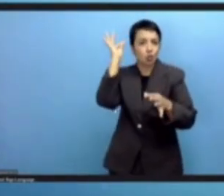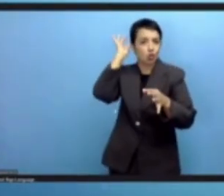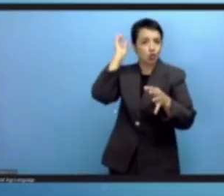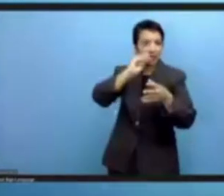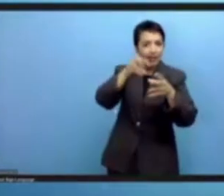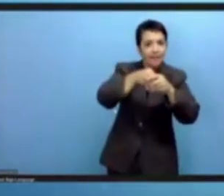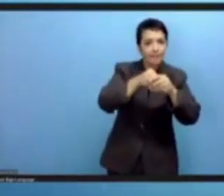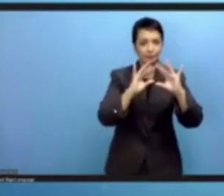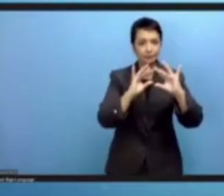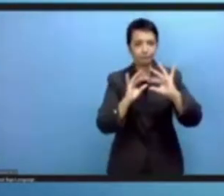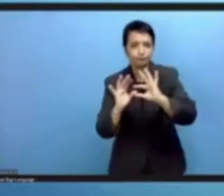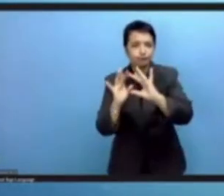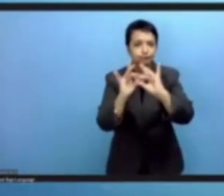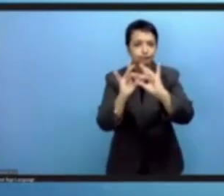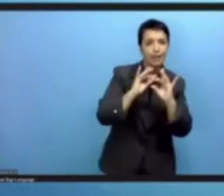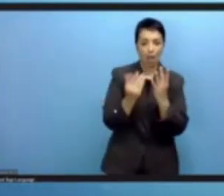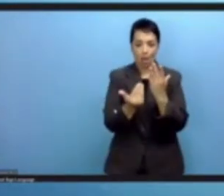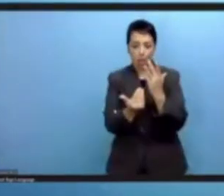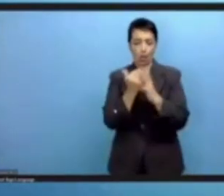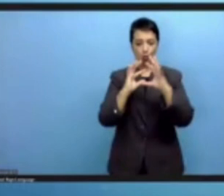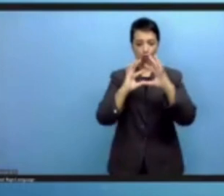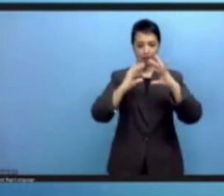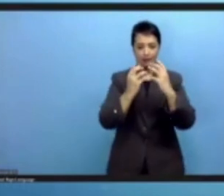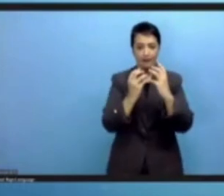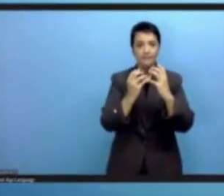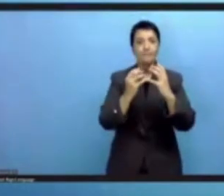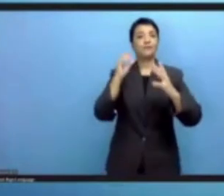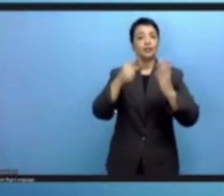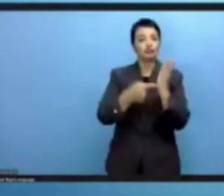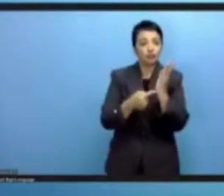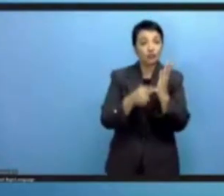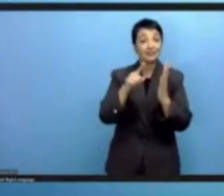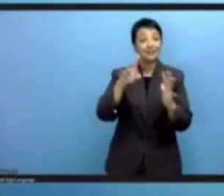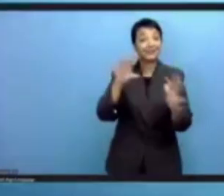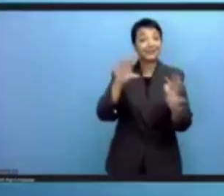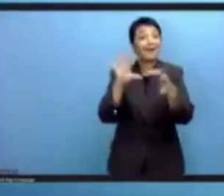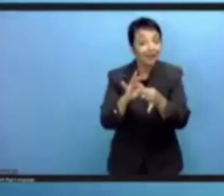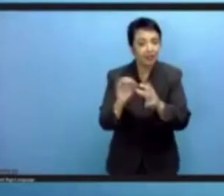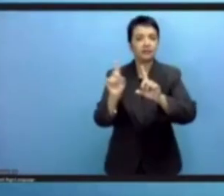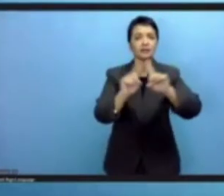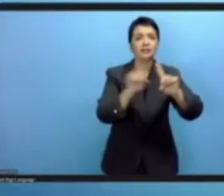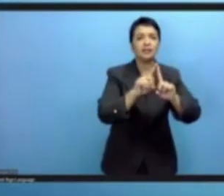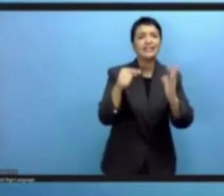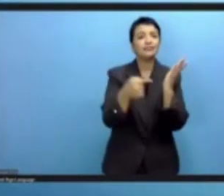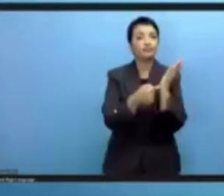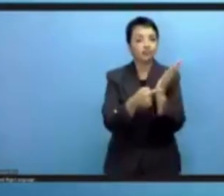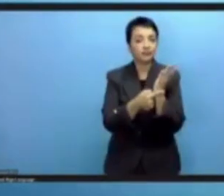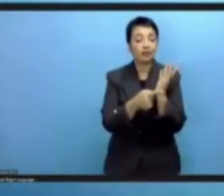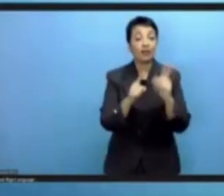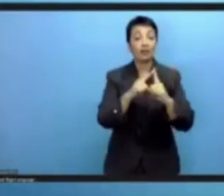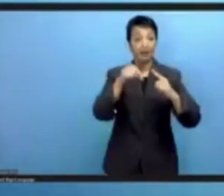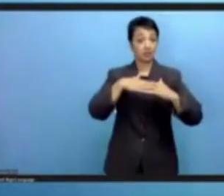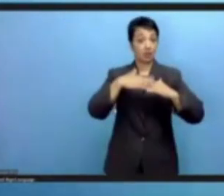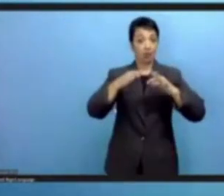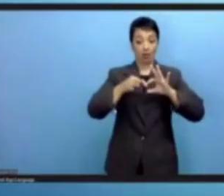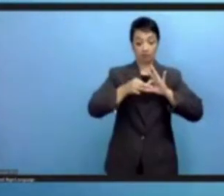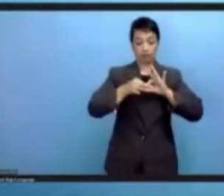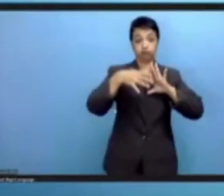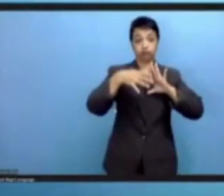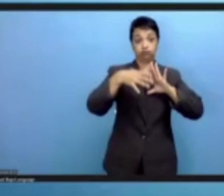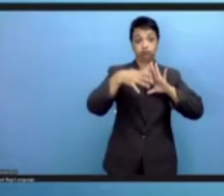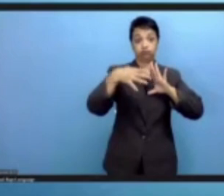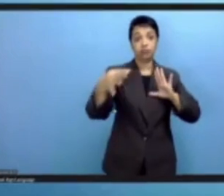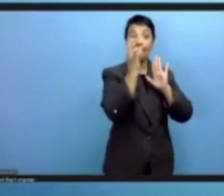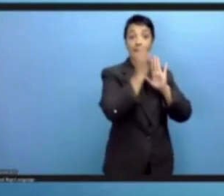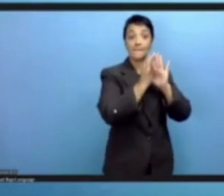los implantes neuronales etcétera muchas de las cosas que encontramos en el mundo digital pero